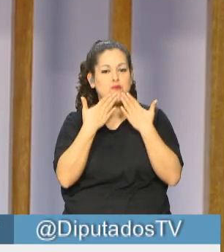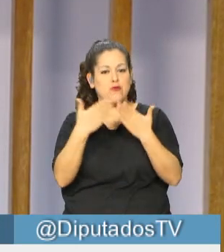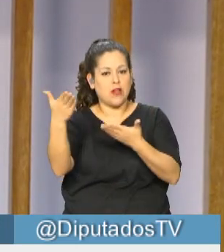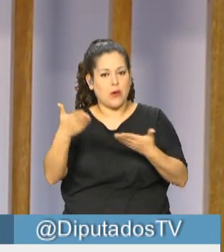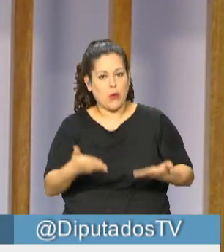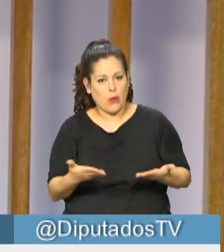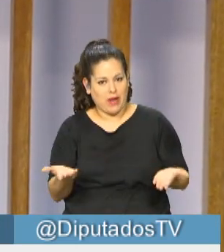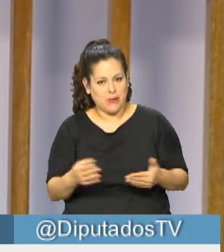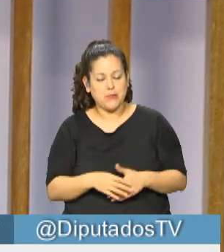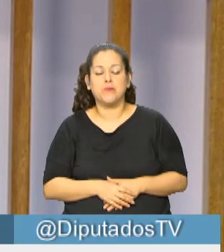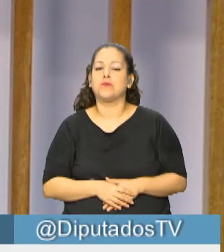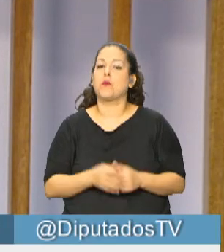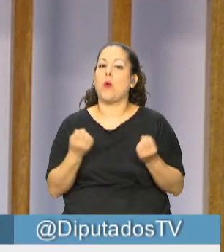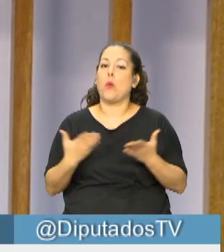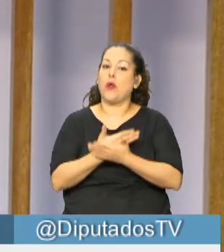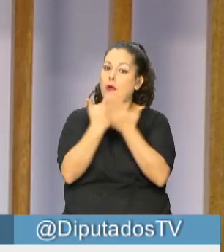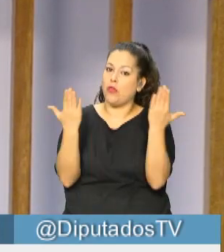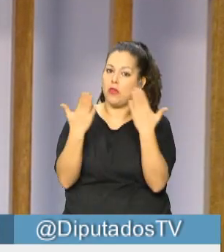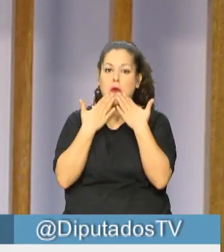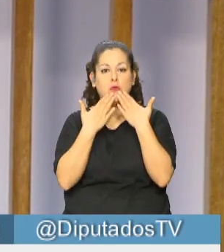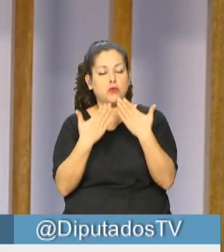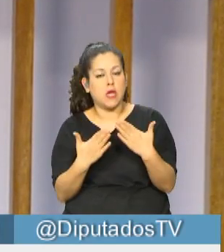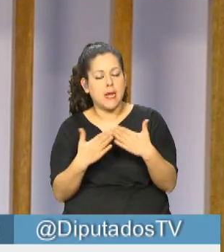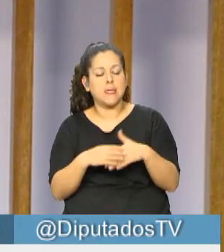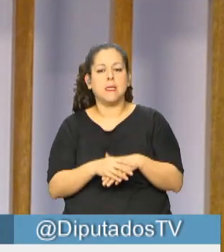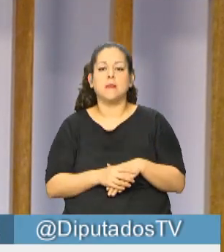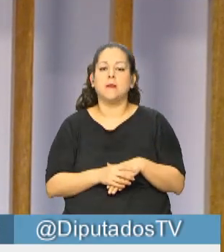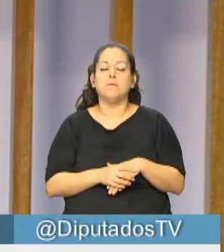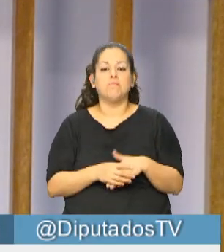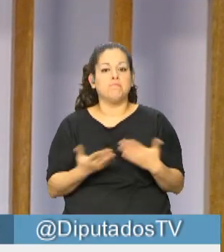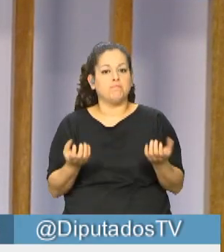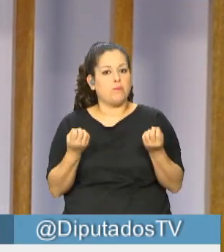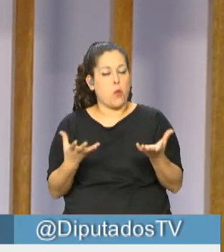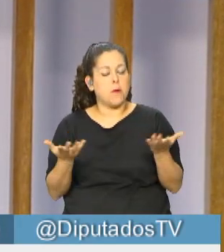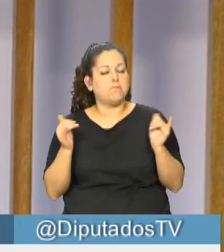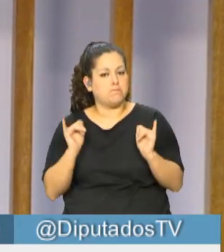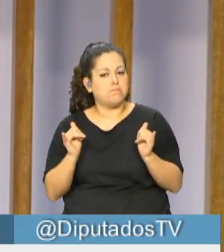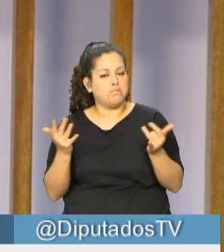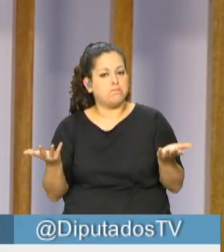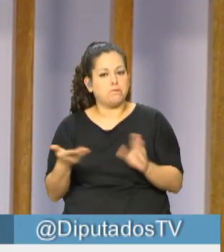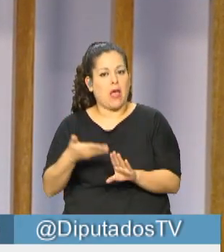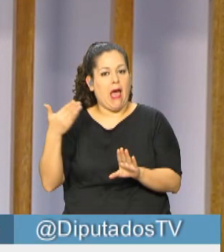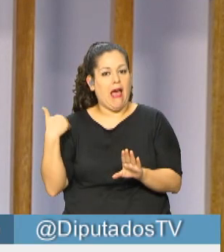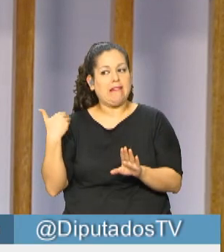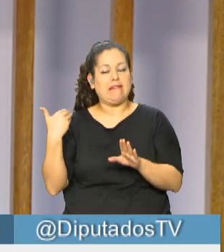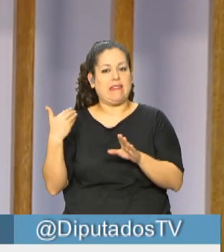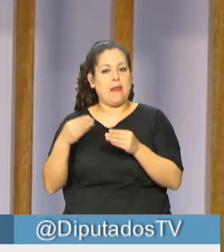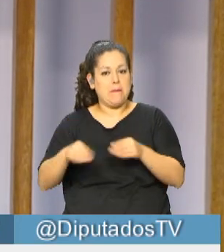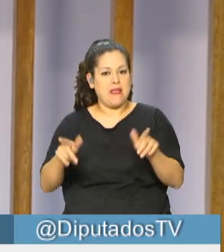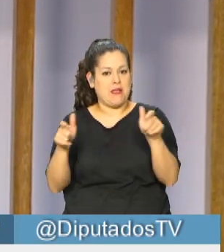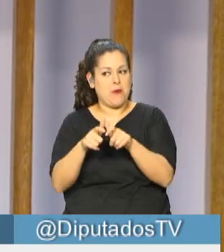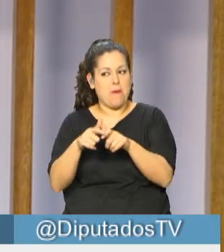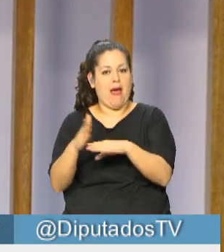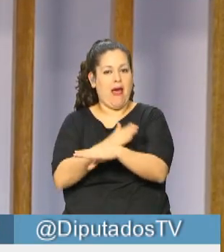Mirador Parlamentario. Bueno, muy buenos días, muchas gracias. Bueno, sí, hablábamos antes de comenzar el programa de un